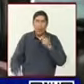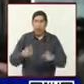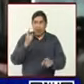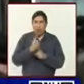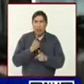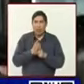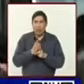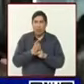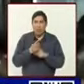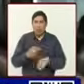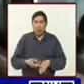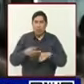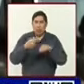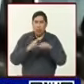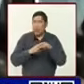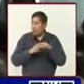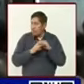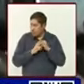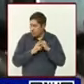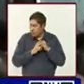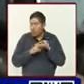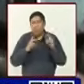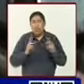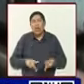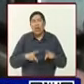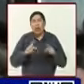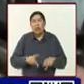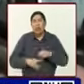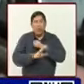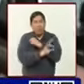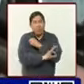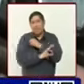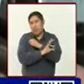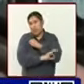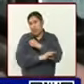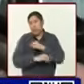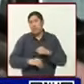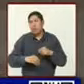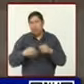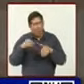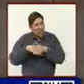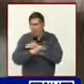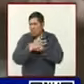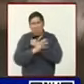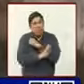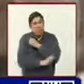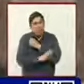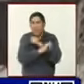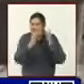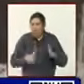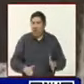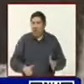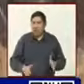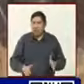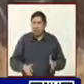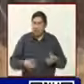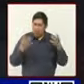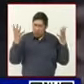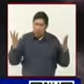Efectivamente, ha incrementado el número de personas extranjeras que están detenidas en las cárceles de Bolivia.